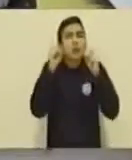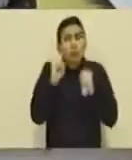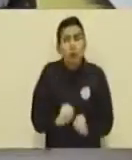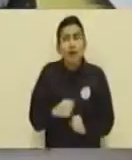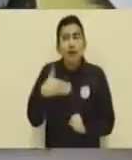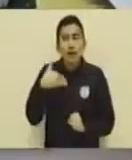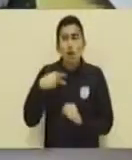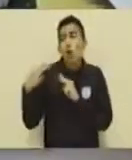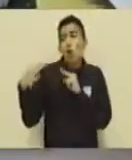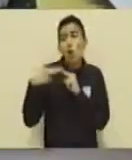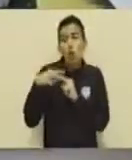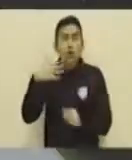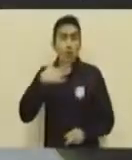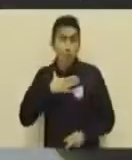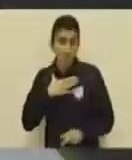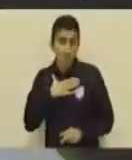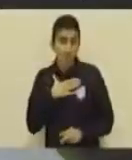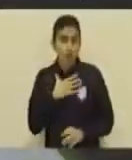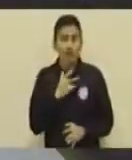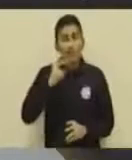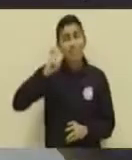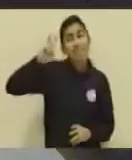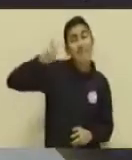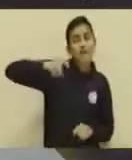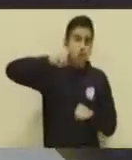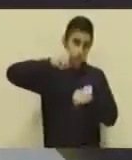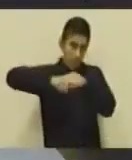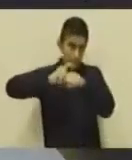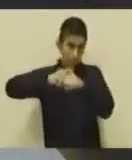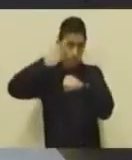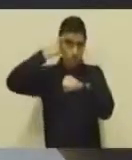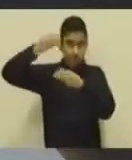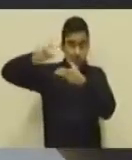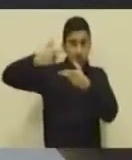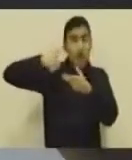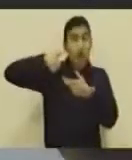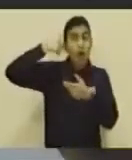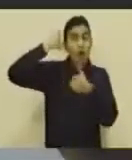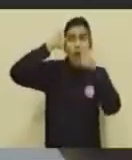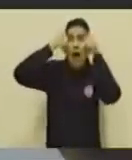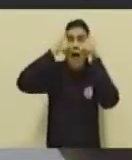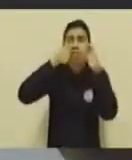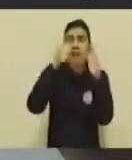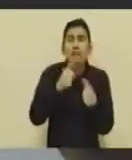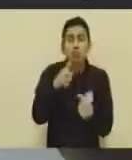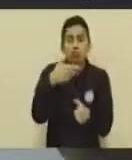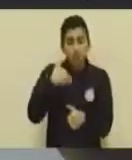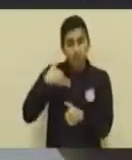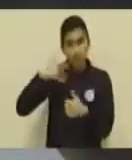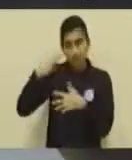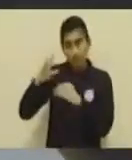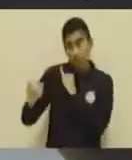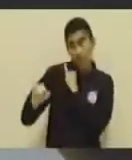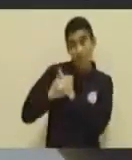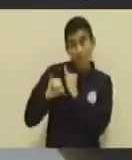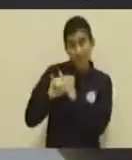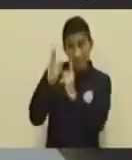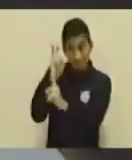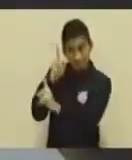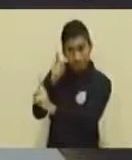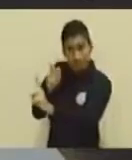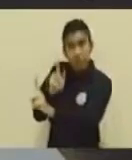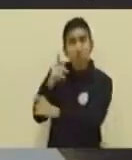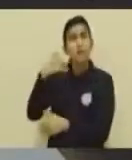podernos conocer nosotros mismos, el tomarnos ese tiempo necesario para autoanalizarnos y también ir identificando